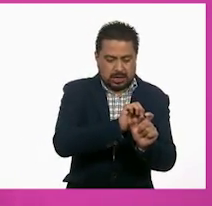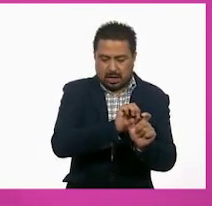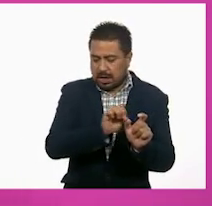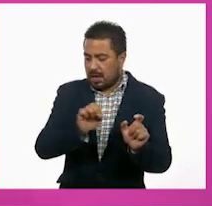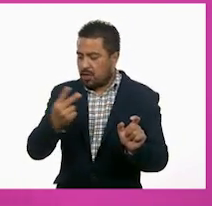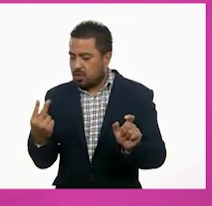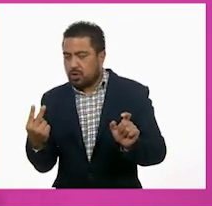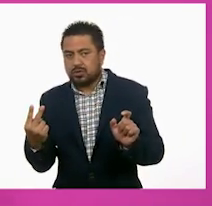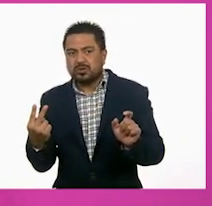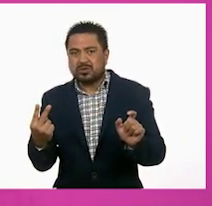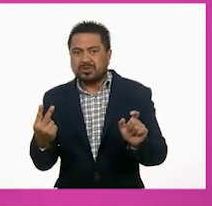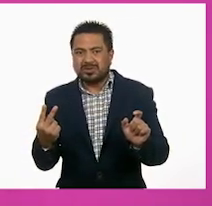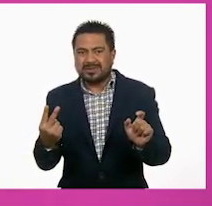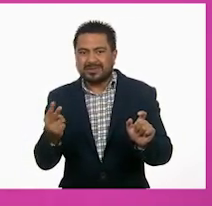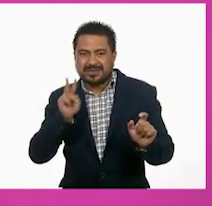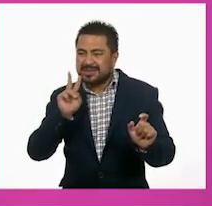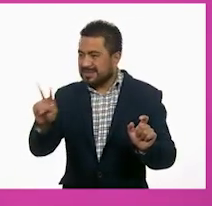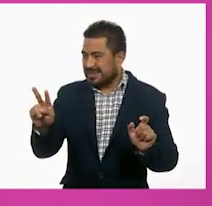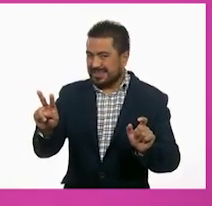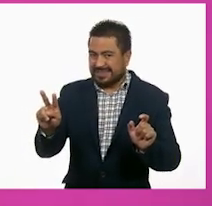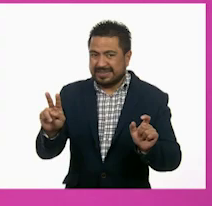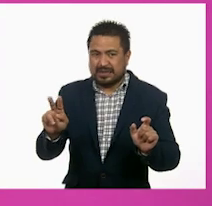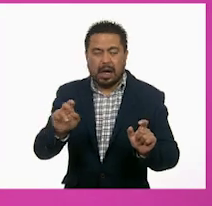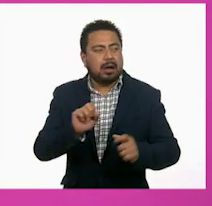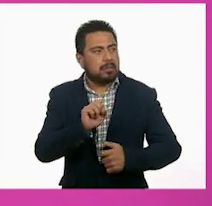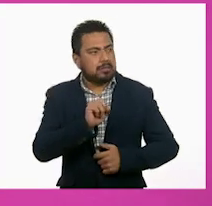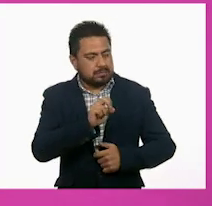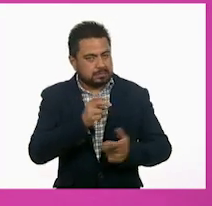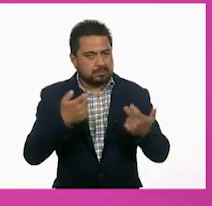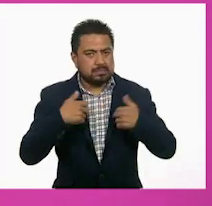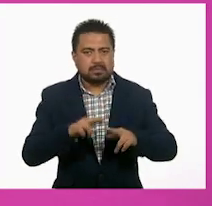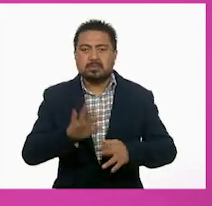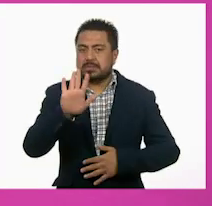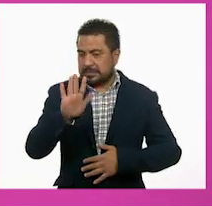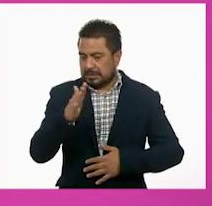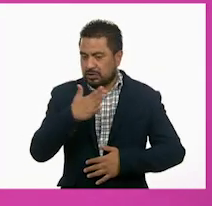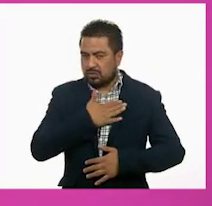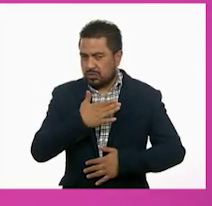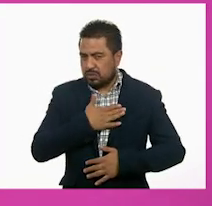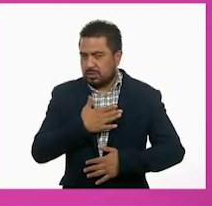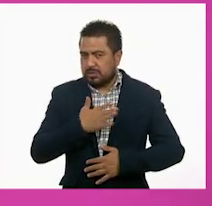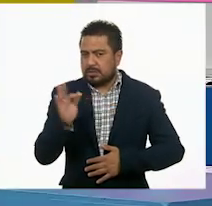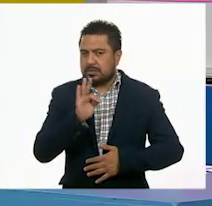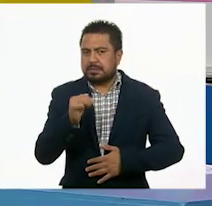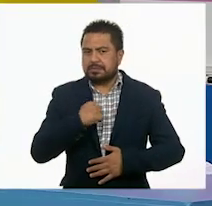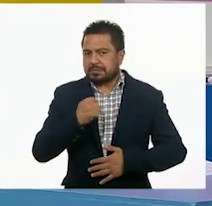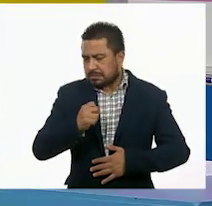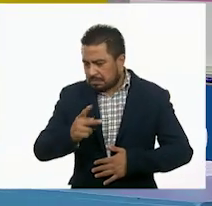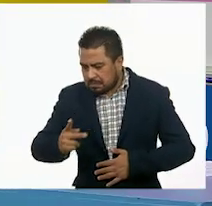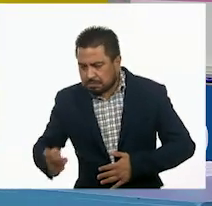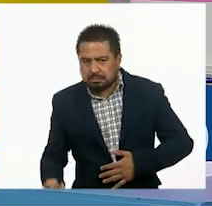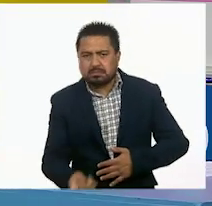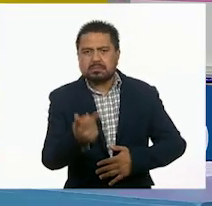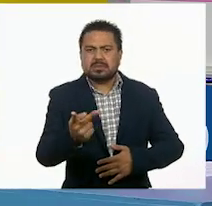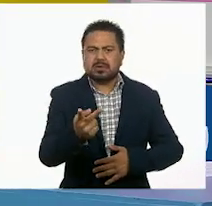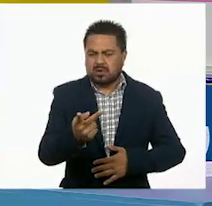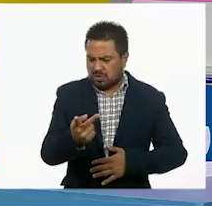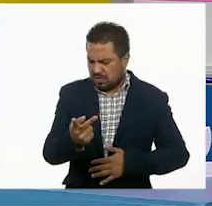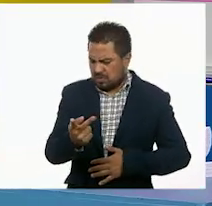primero es el número 2. Ok, maestro. Si yo planteara la siguiente pregunta, de